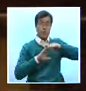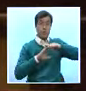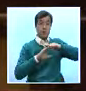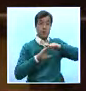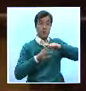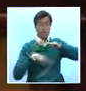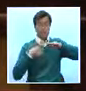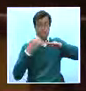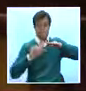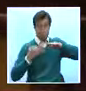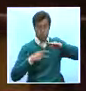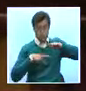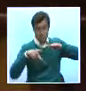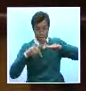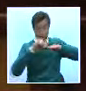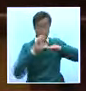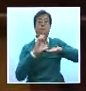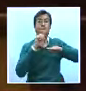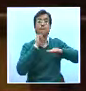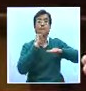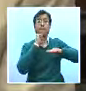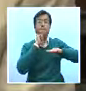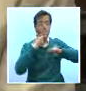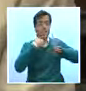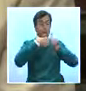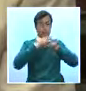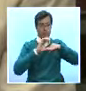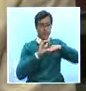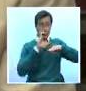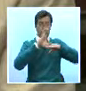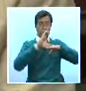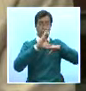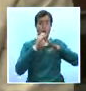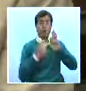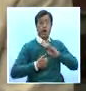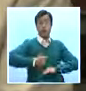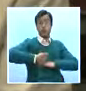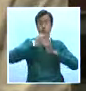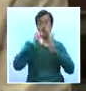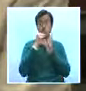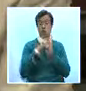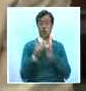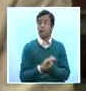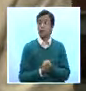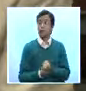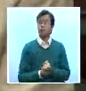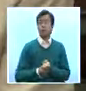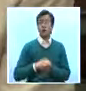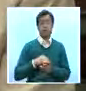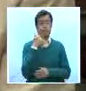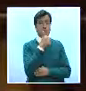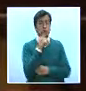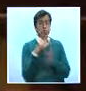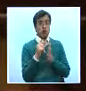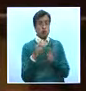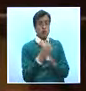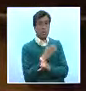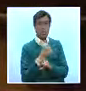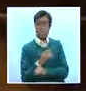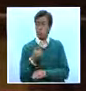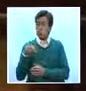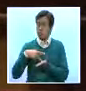pago un porcentaje. Y es la autoridad tributaria, el SRI, la que hace el cálculo y le dice al contribuyente, usted tiene que pagar tanto, bueno, uno solo. Más que el SRI